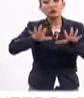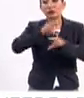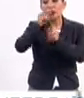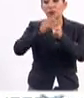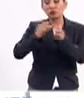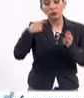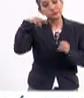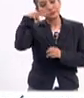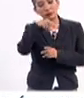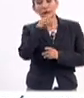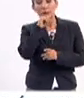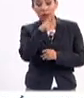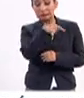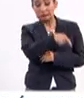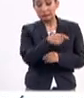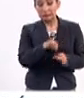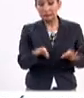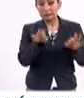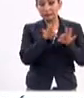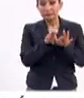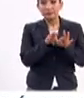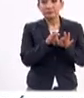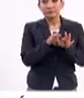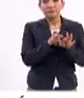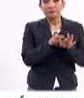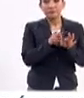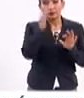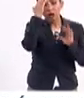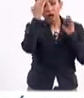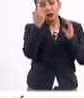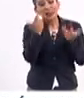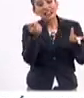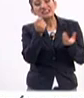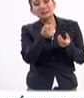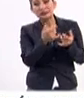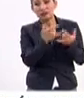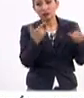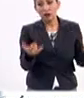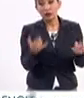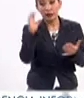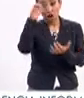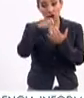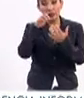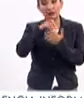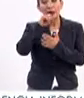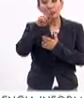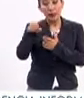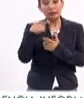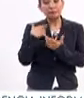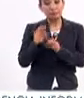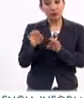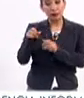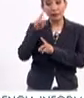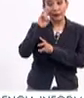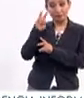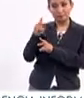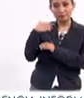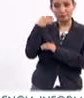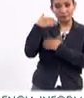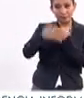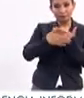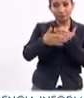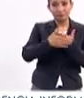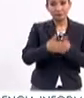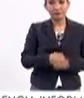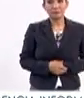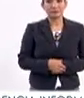el mundo, pues también va a tener mucho que ver con el conocimiento y el dominio de nuestra historia y Hernán Cortés también va a ser un protagonista, ya lo verá, en